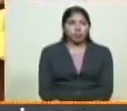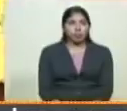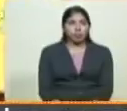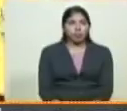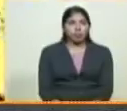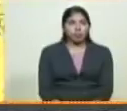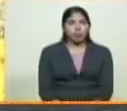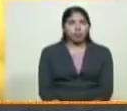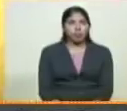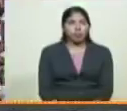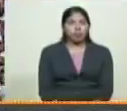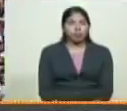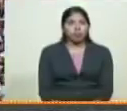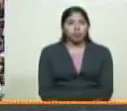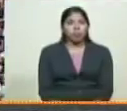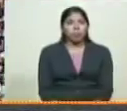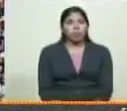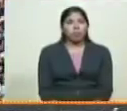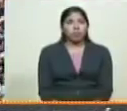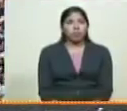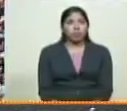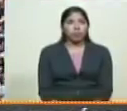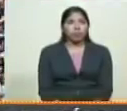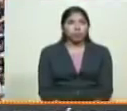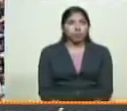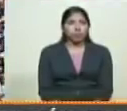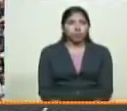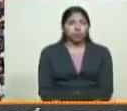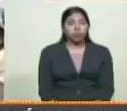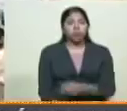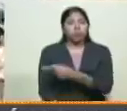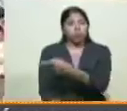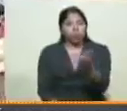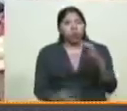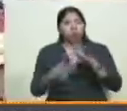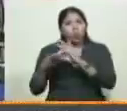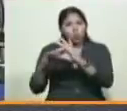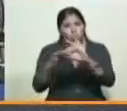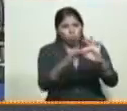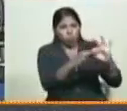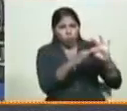He venido a pedirle que nos unamos más,